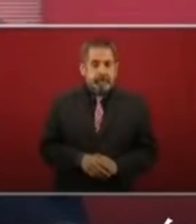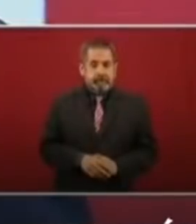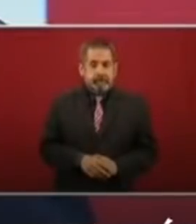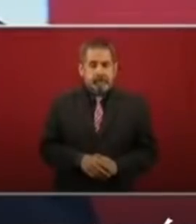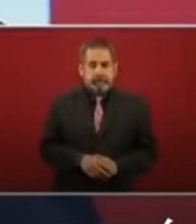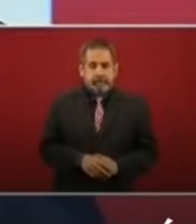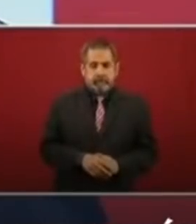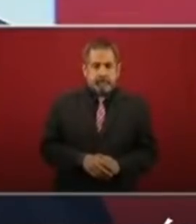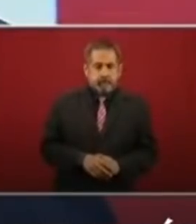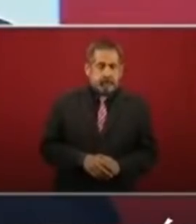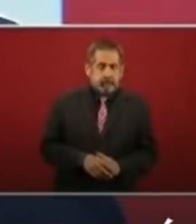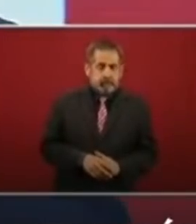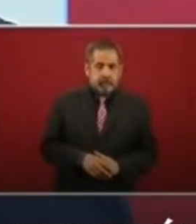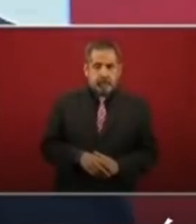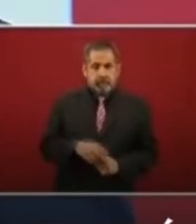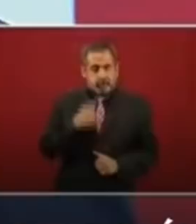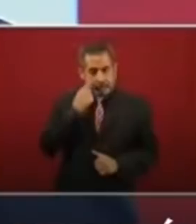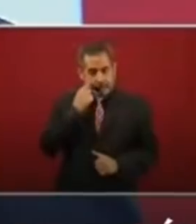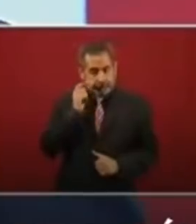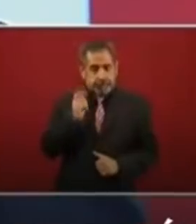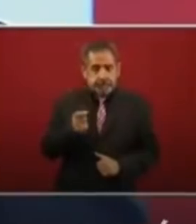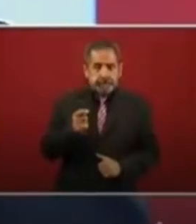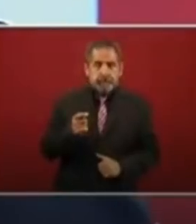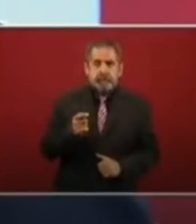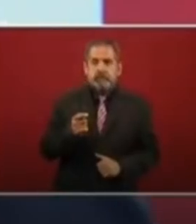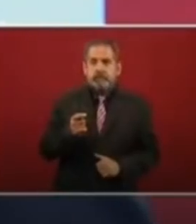Eso que hemos hecho de ir